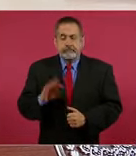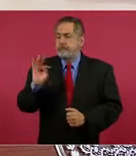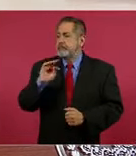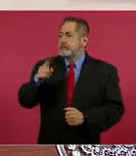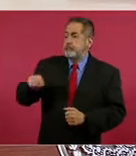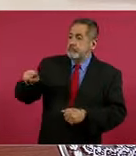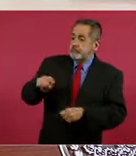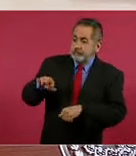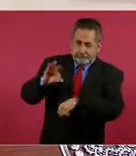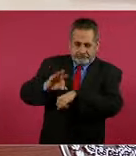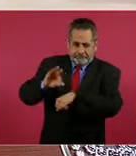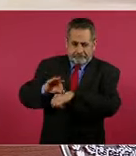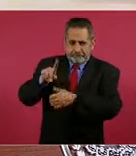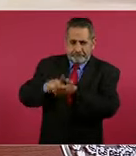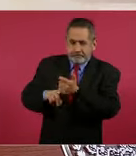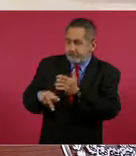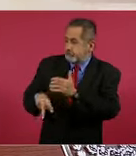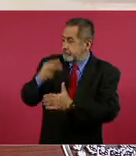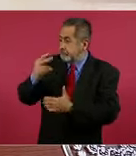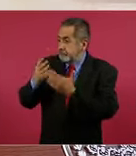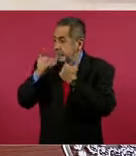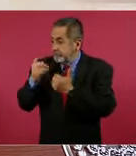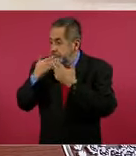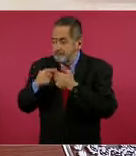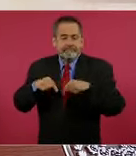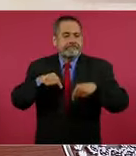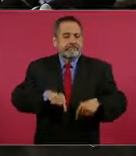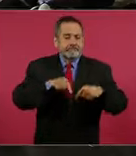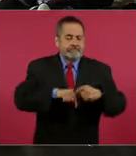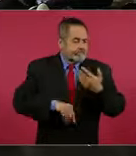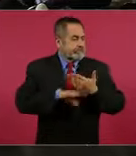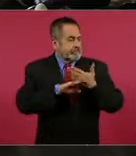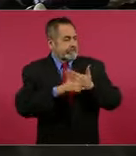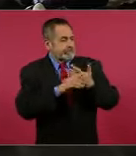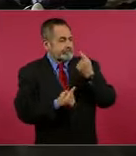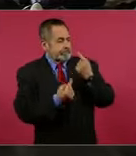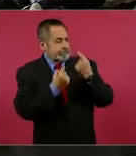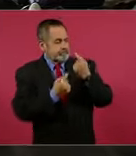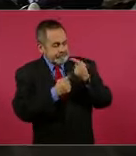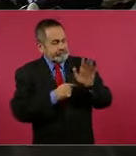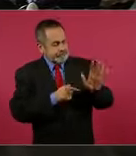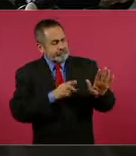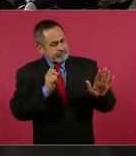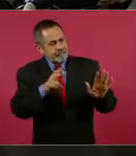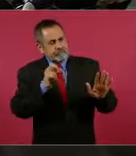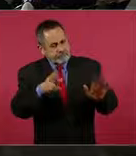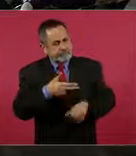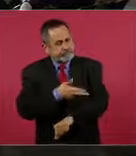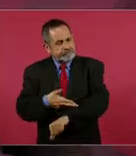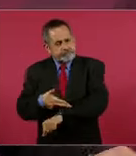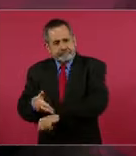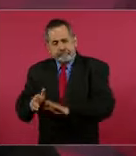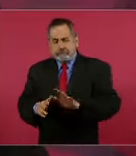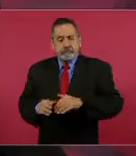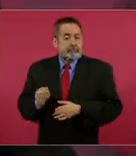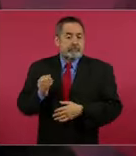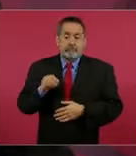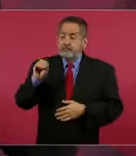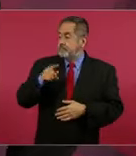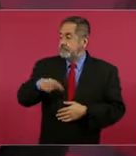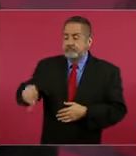críticas que son buenas, constructivas, y cuestionamientos. Esto nos obliga a